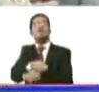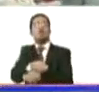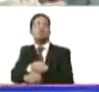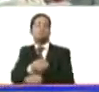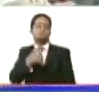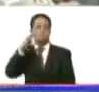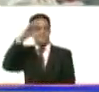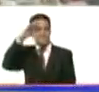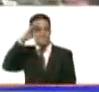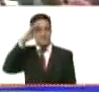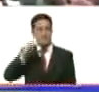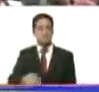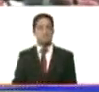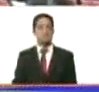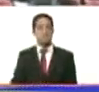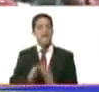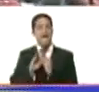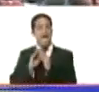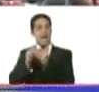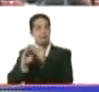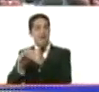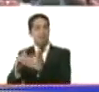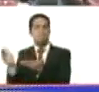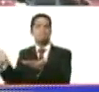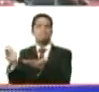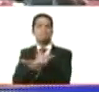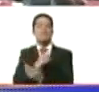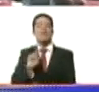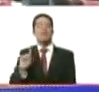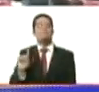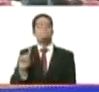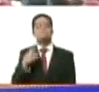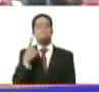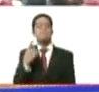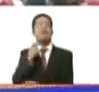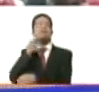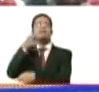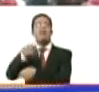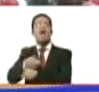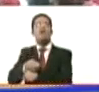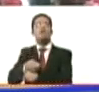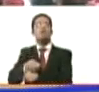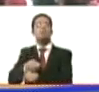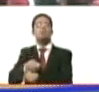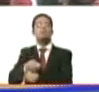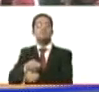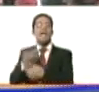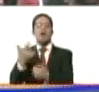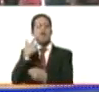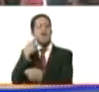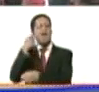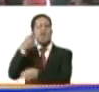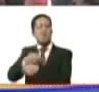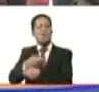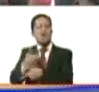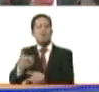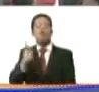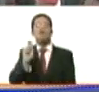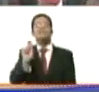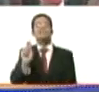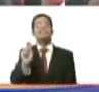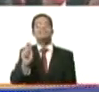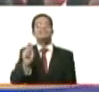muchachos, se cambió el primer grado de la Armada Bolivariana al graduarse. Ahora se graduarán como tenientes